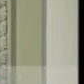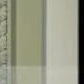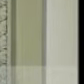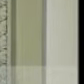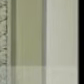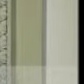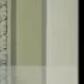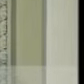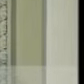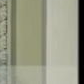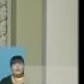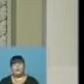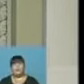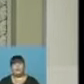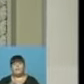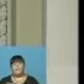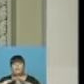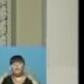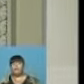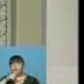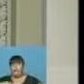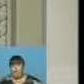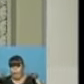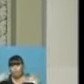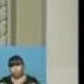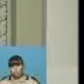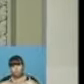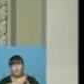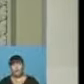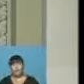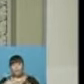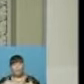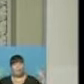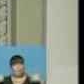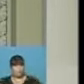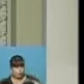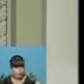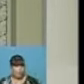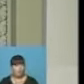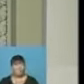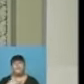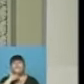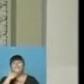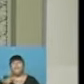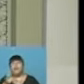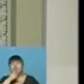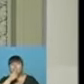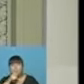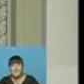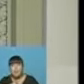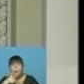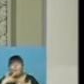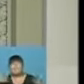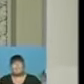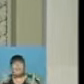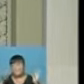que la dimensión es tal vez muy grande, ¿no? No sé si del tamaño de lo que se habla,